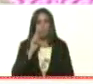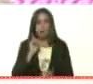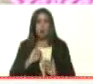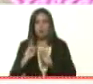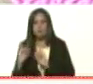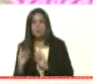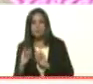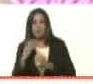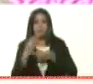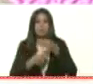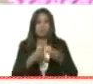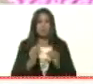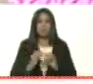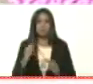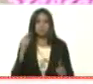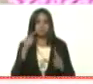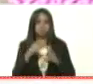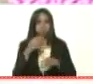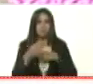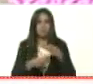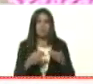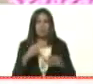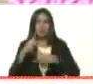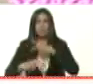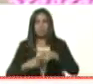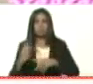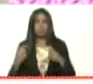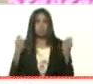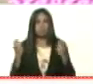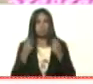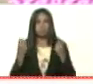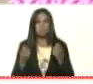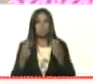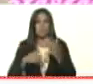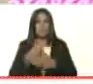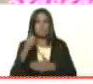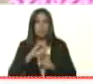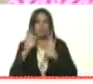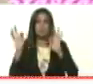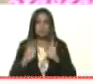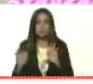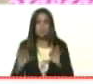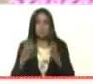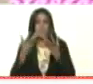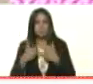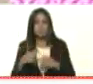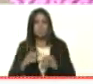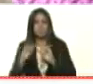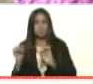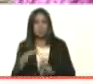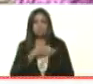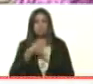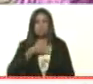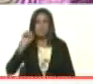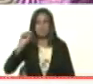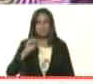nacionalizadas o creadas para optimizar la producción e impulsar la aplicación del modelo de gestión empresarial